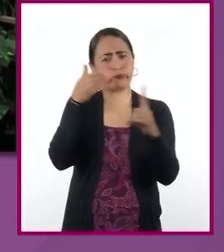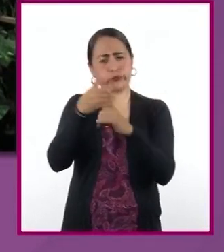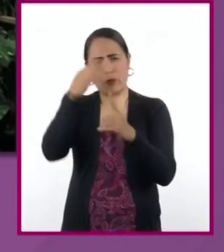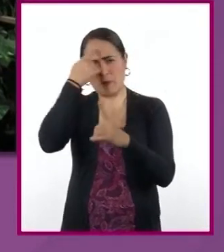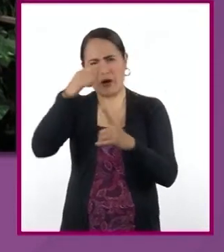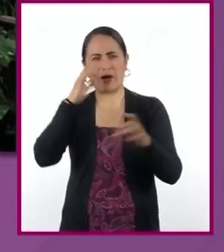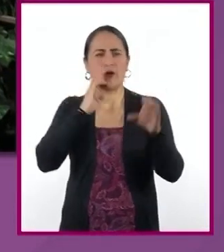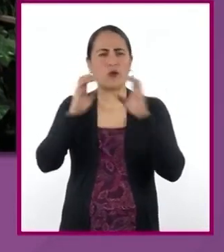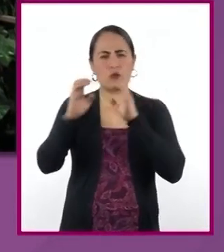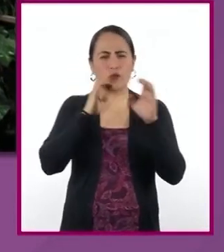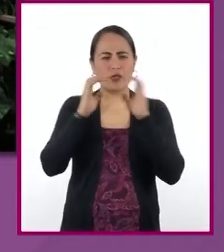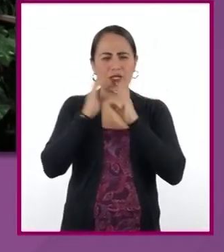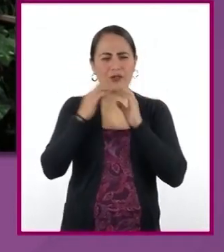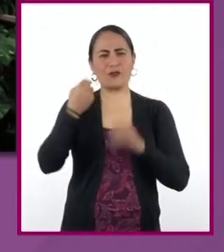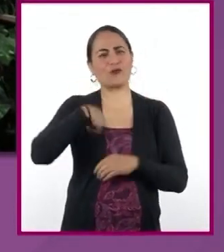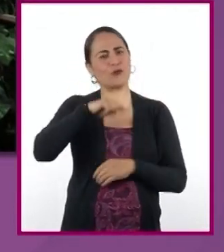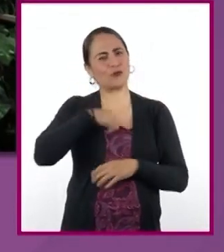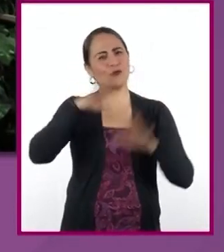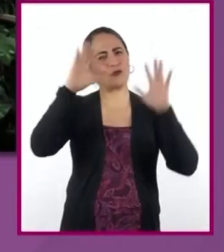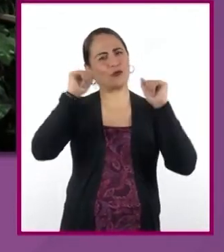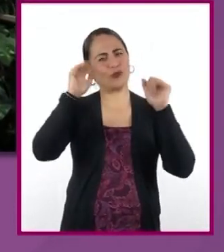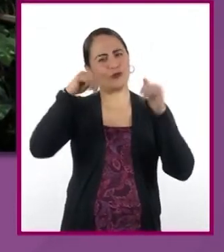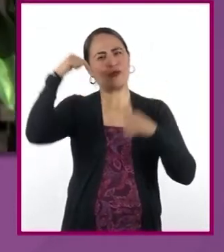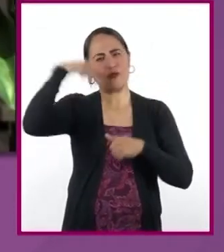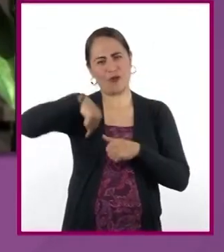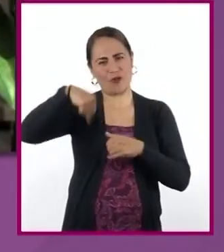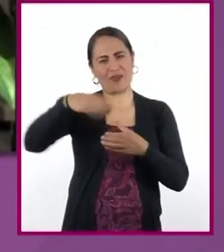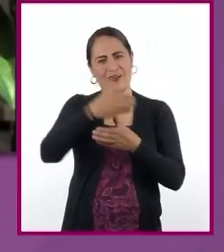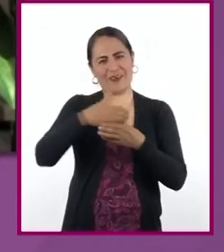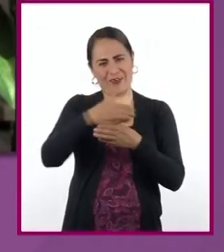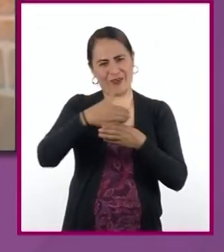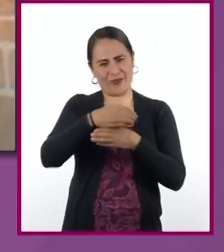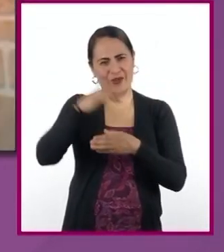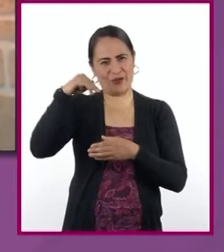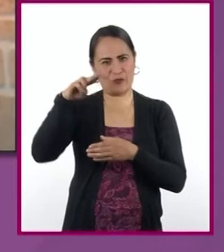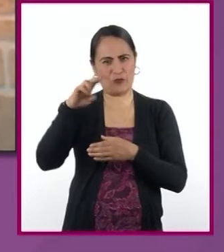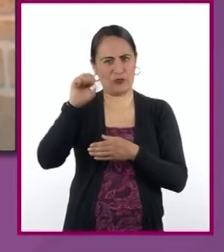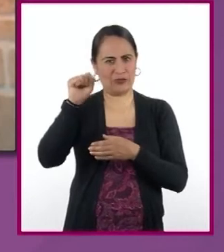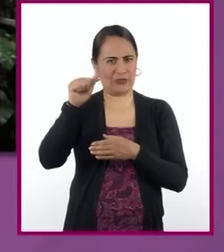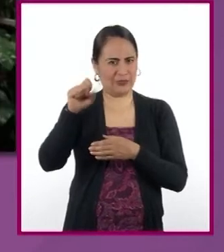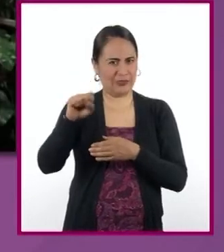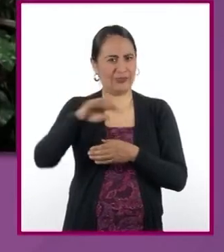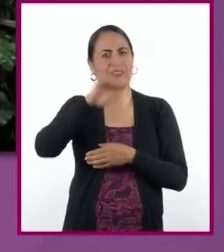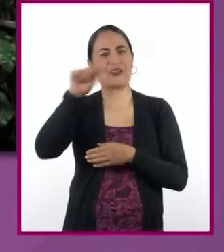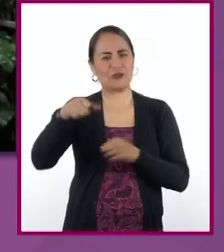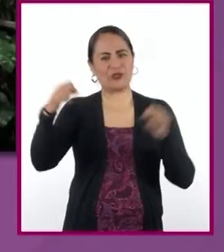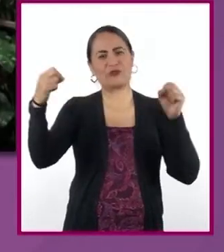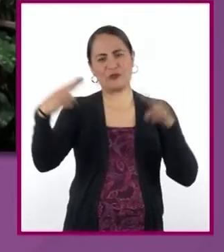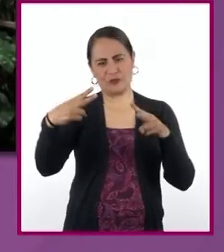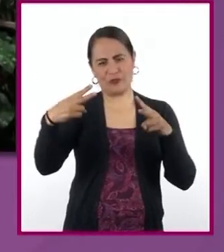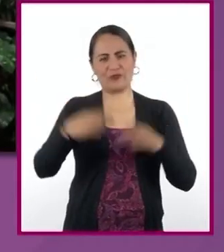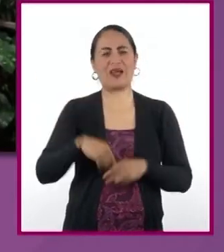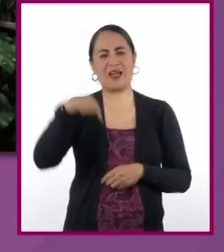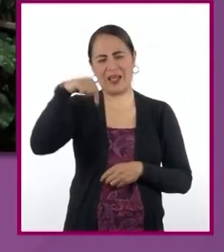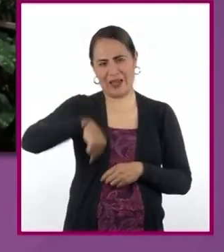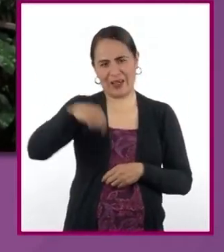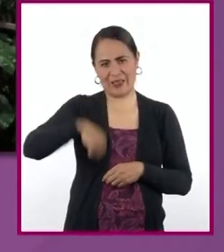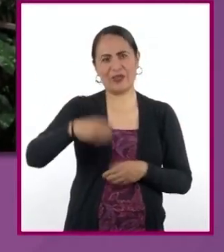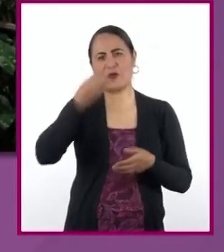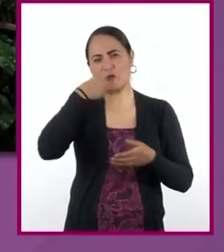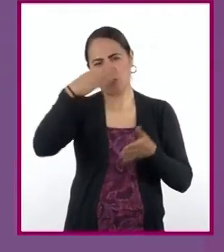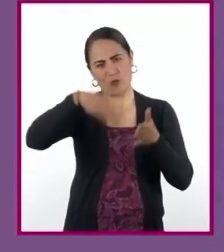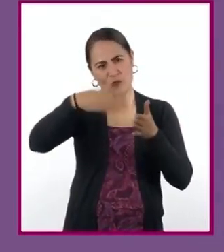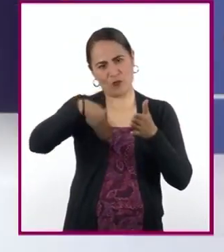comunicación. Nos despedimos del Café de las Musas. Nos veremos pronto en el siguiente episodio de Cocina de